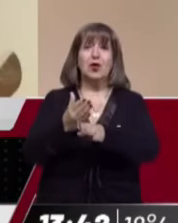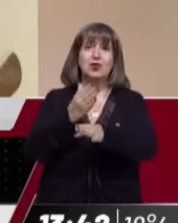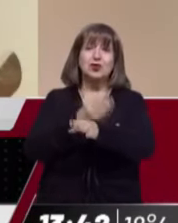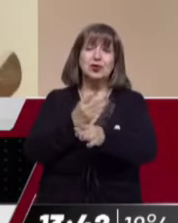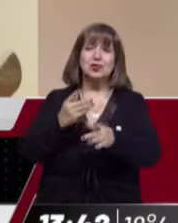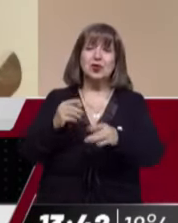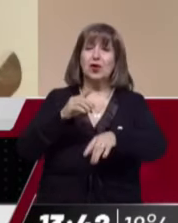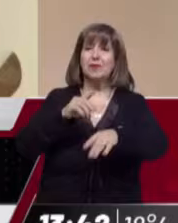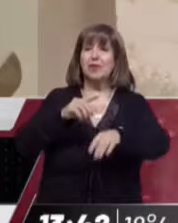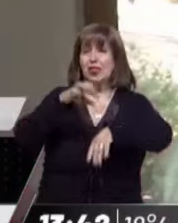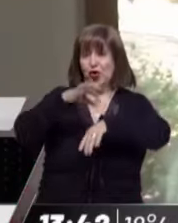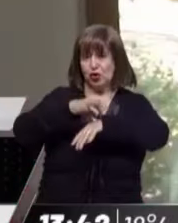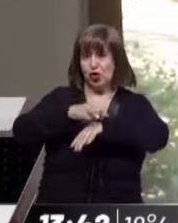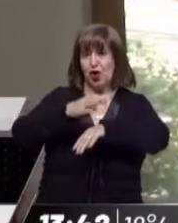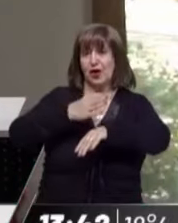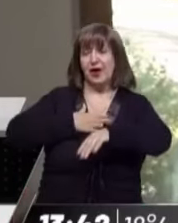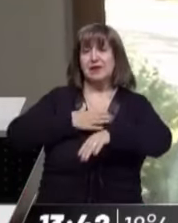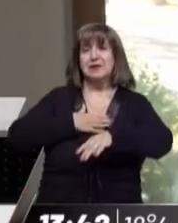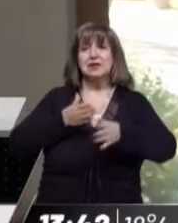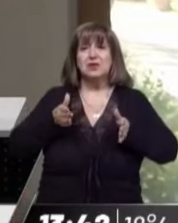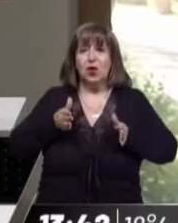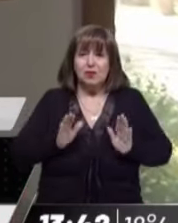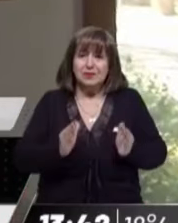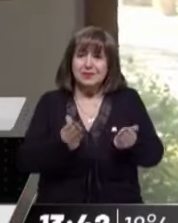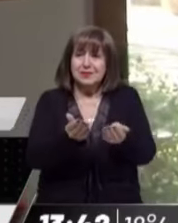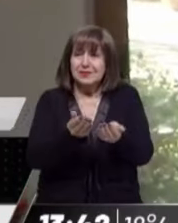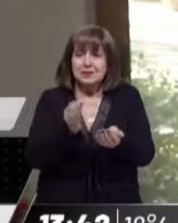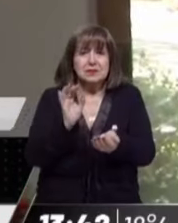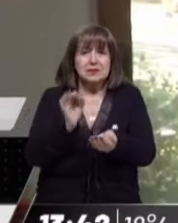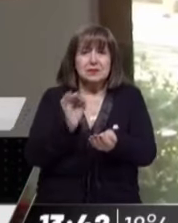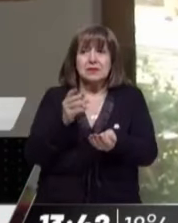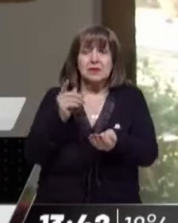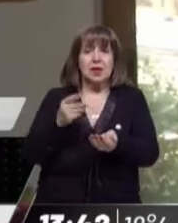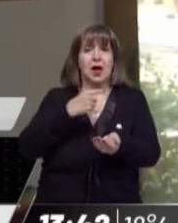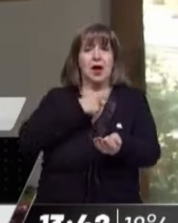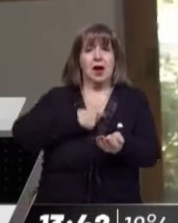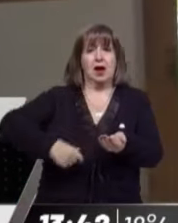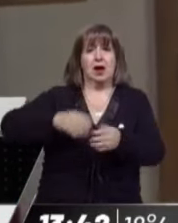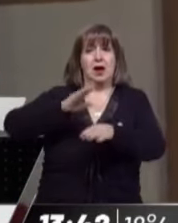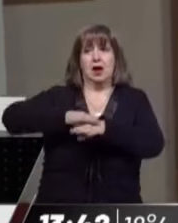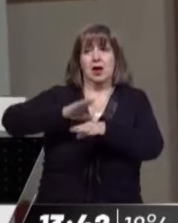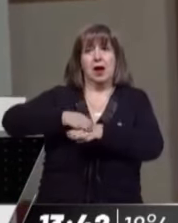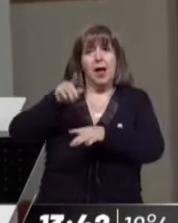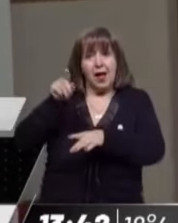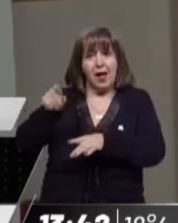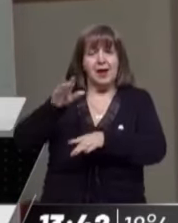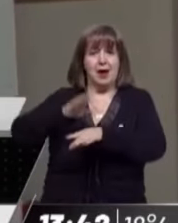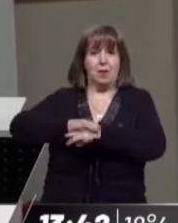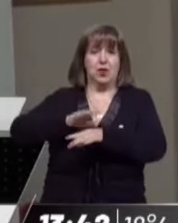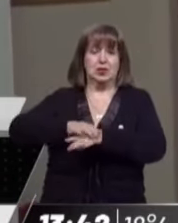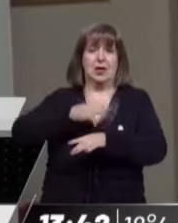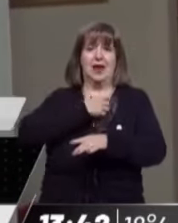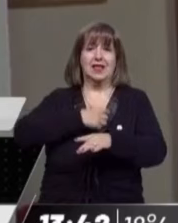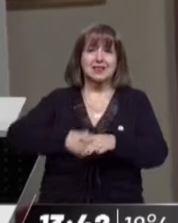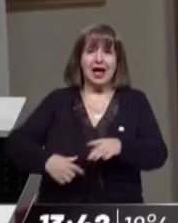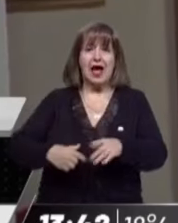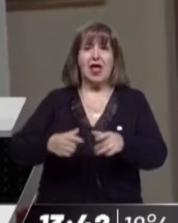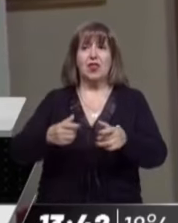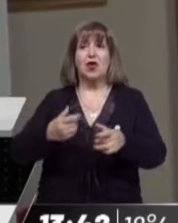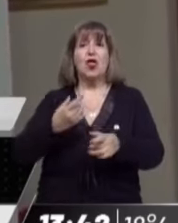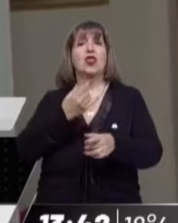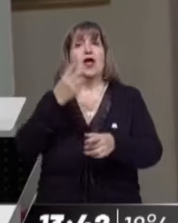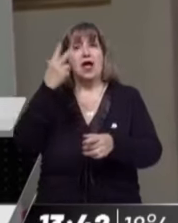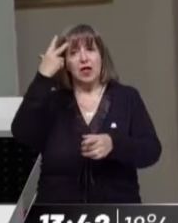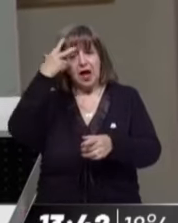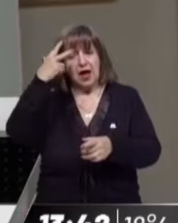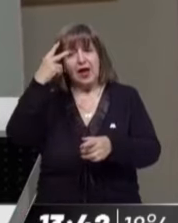es una responsabilidad también del estado en hacer el seguimiento no solo el seguimiento de en el hospital